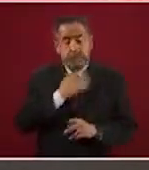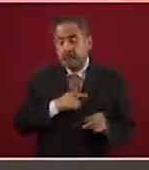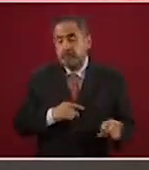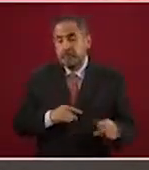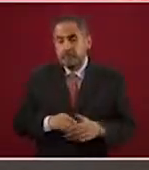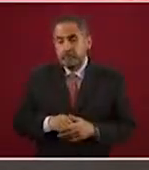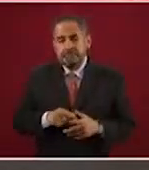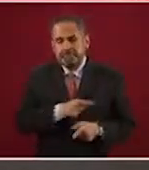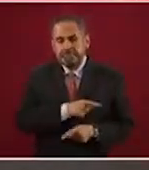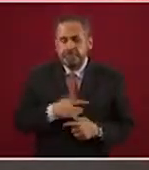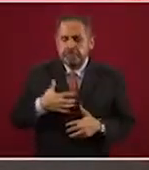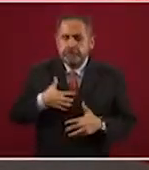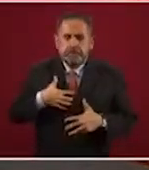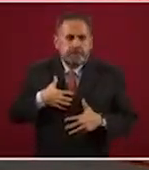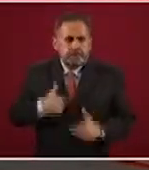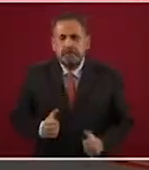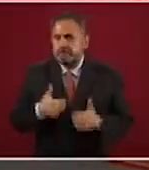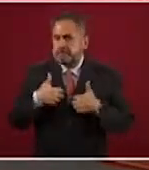muy comprensiva,